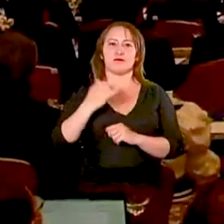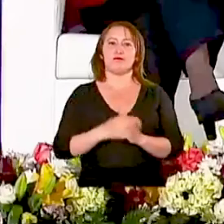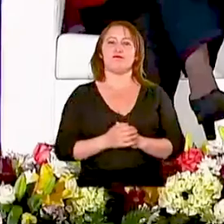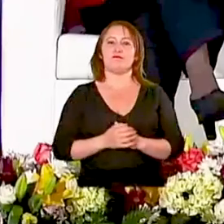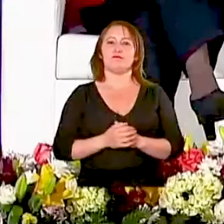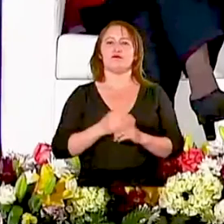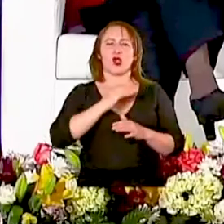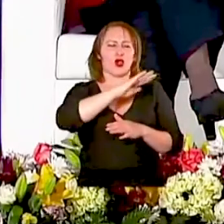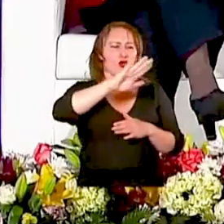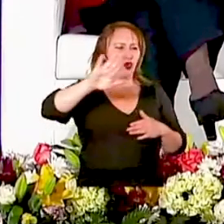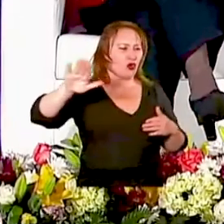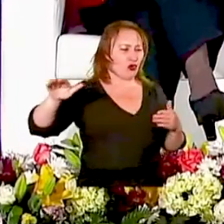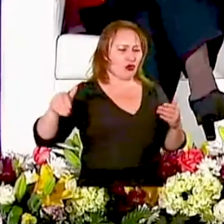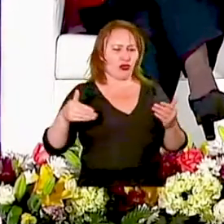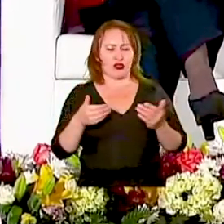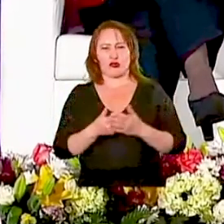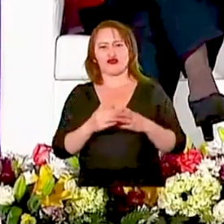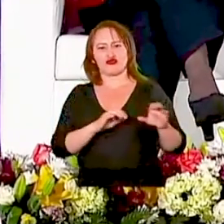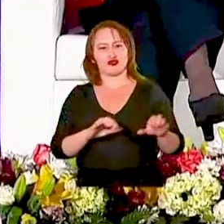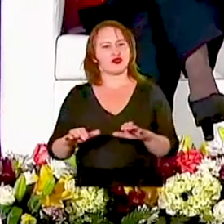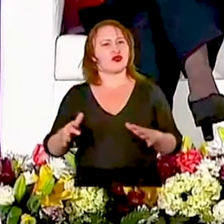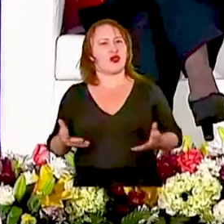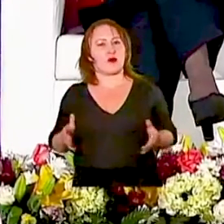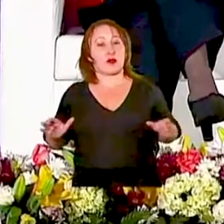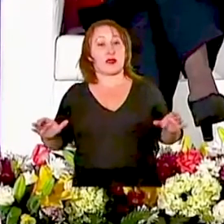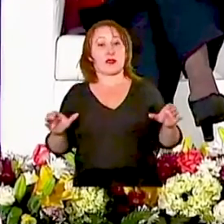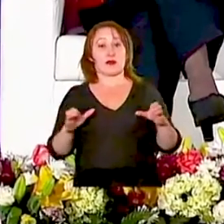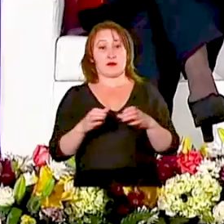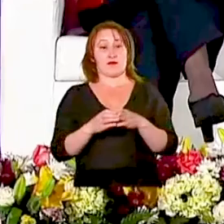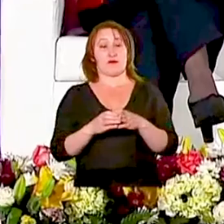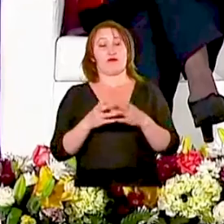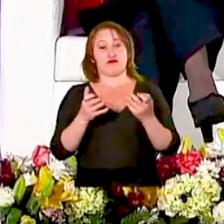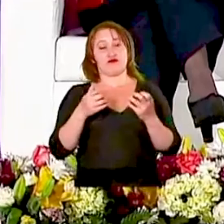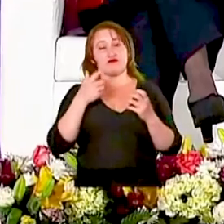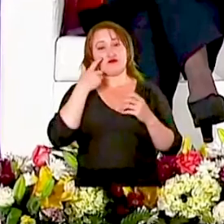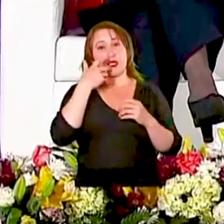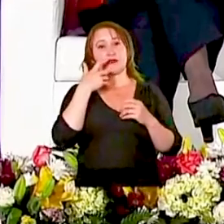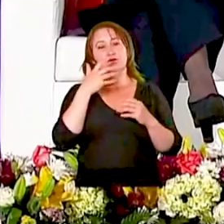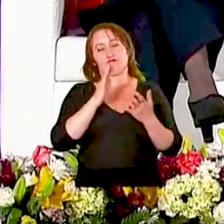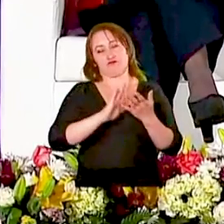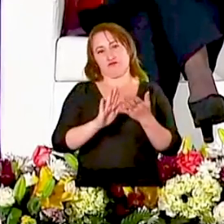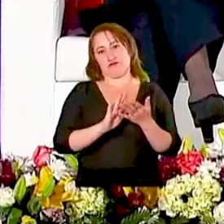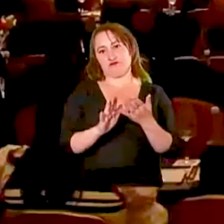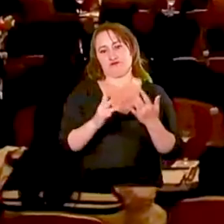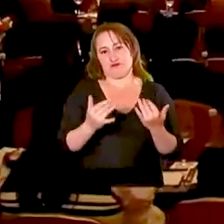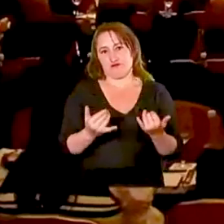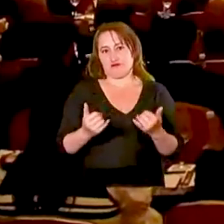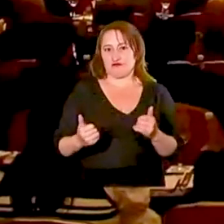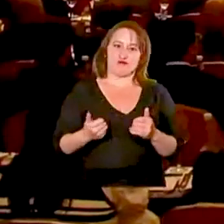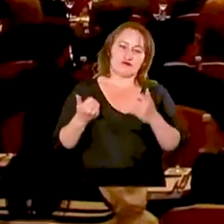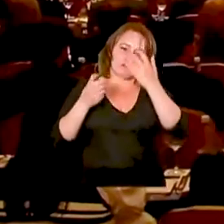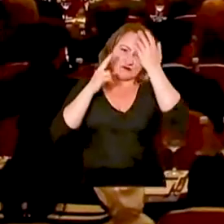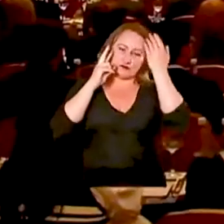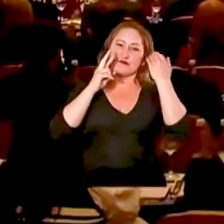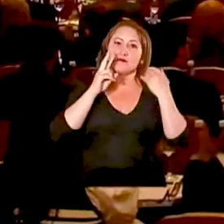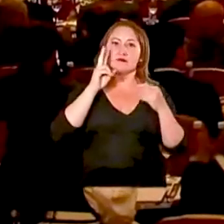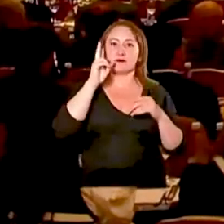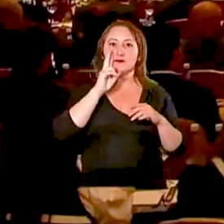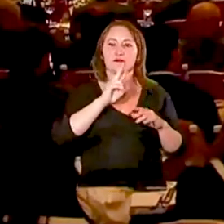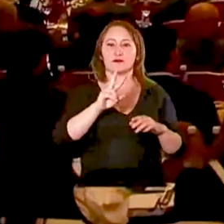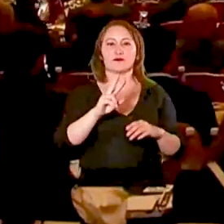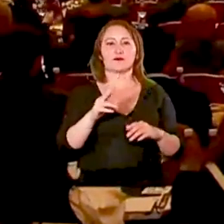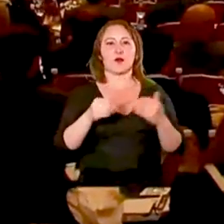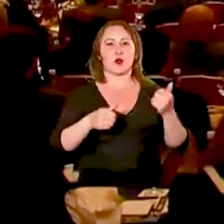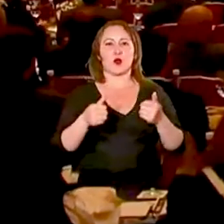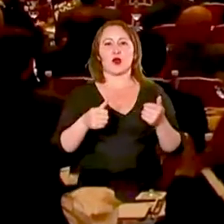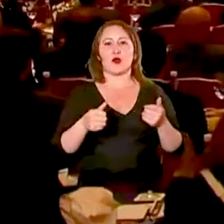todo esto lo hemos hecho también con alguien, con un equipo que quiero resaltar y excúsenme esta adición, y es